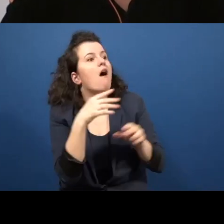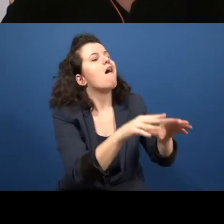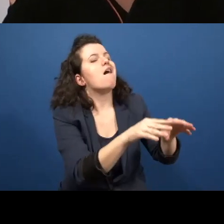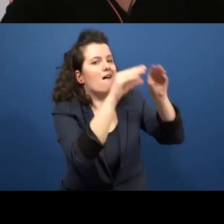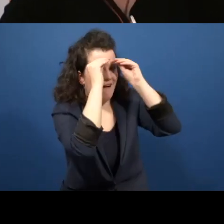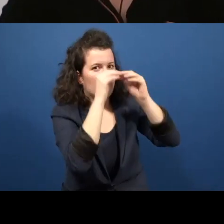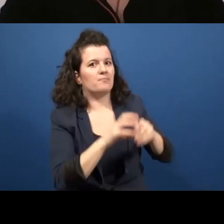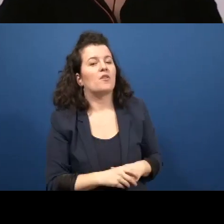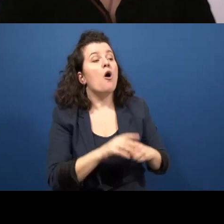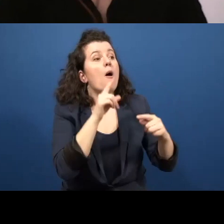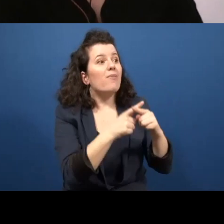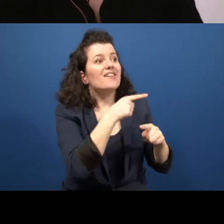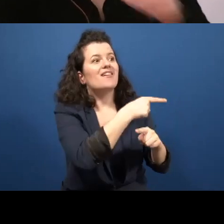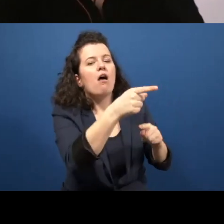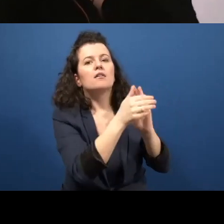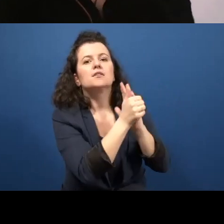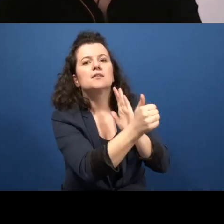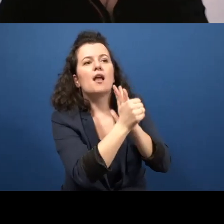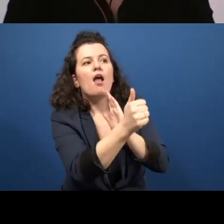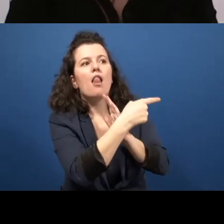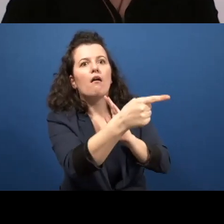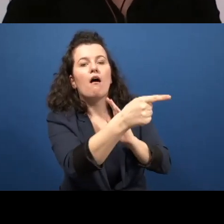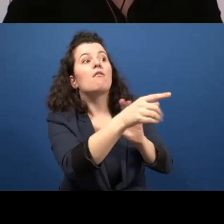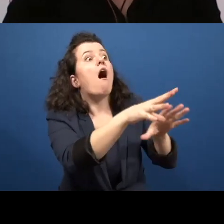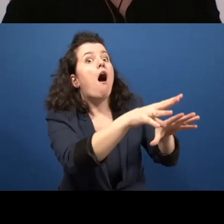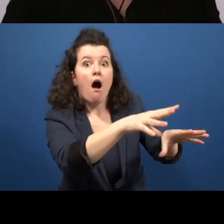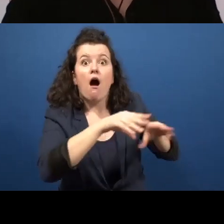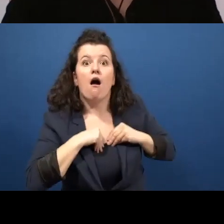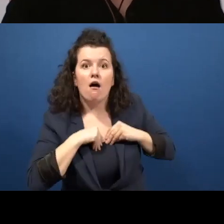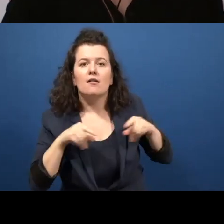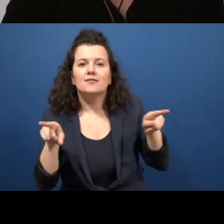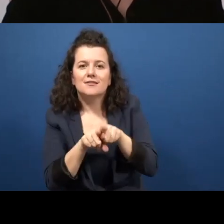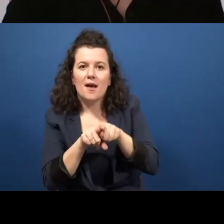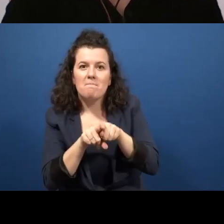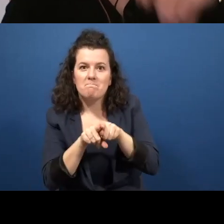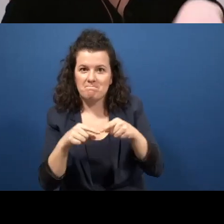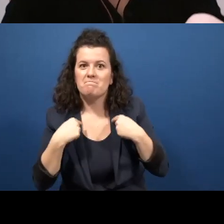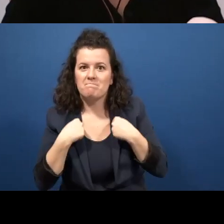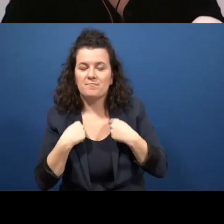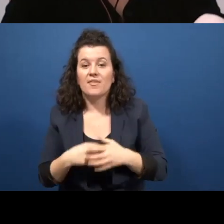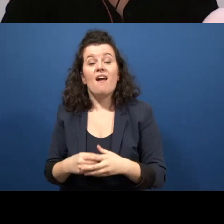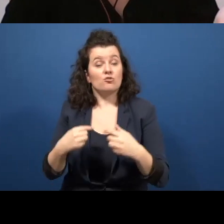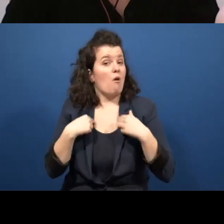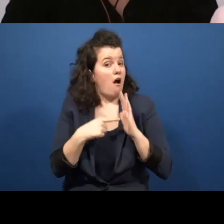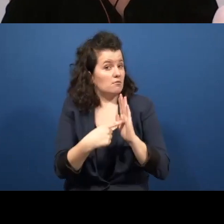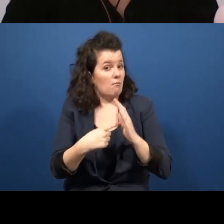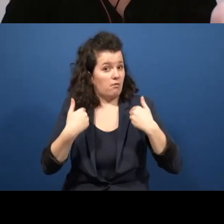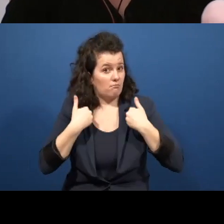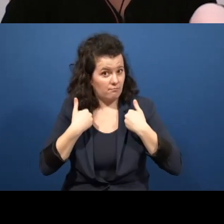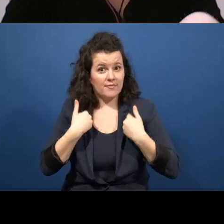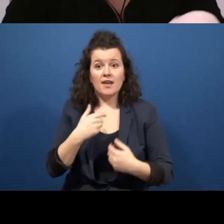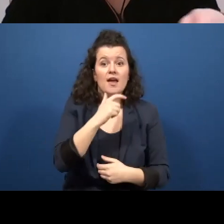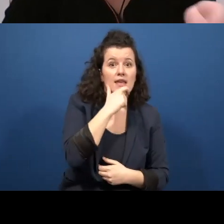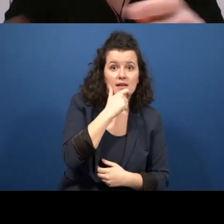intérprete de lenguas orales es una nueva profesión y se pueden transferir habilidades. En mi caso, por ejemplo, trabajo con